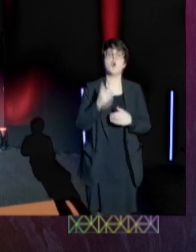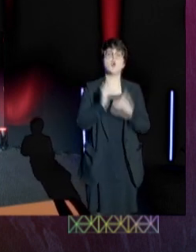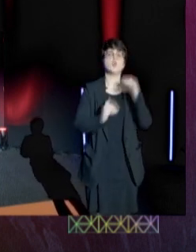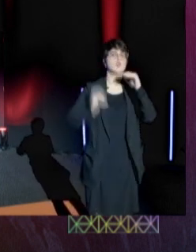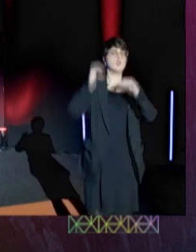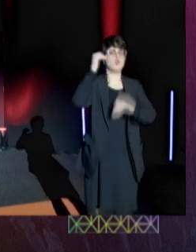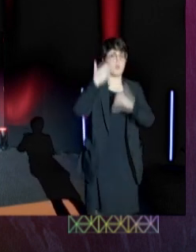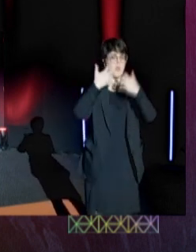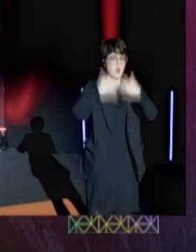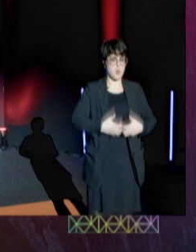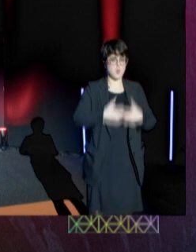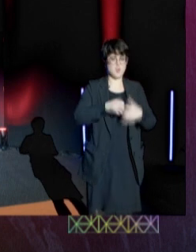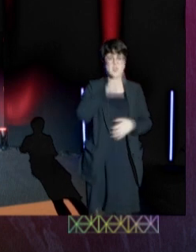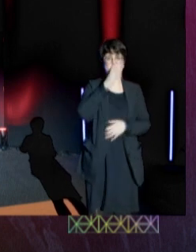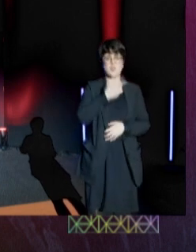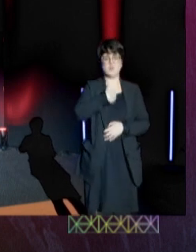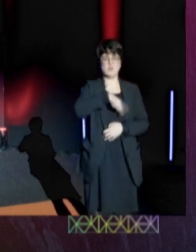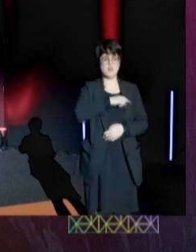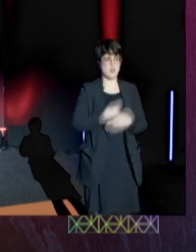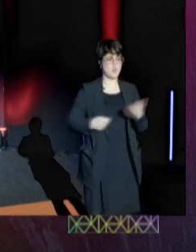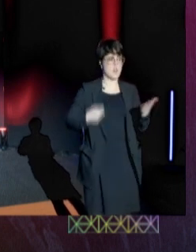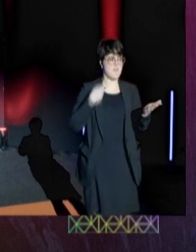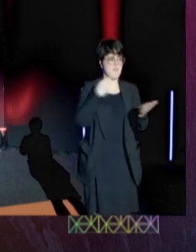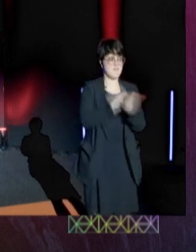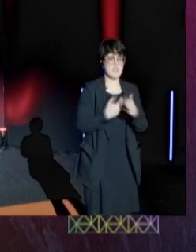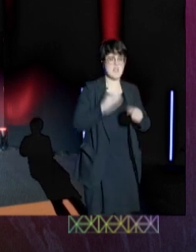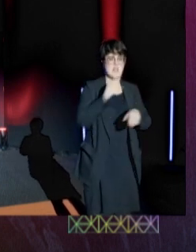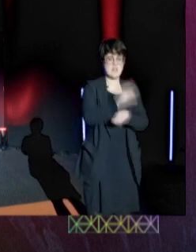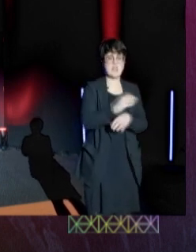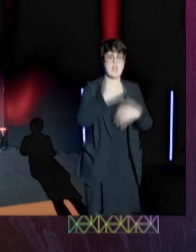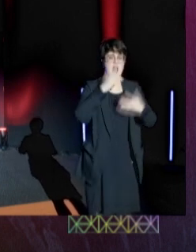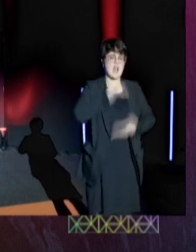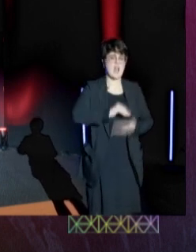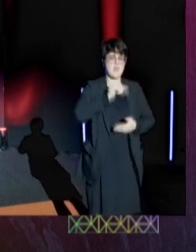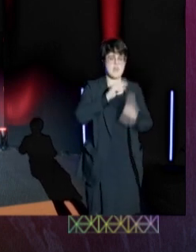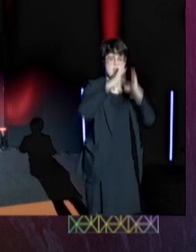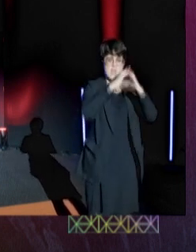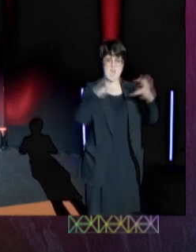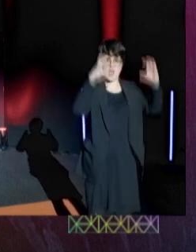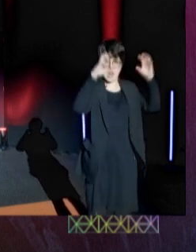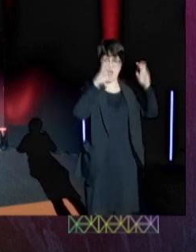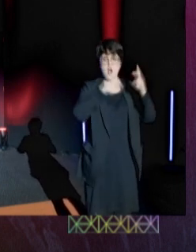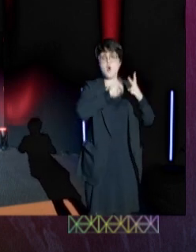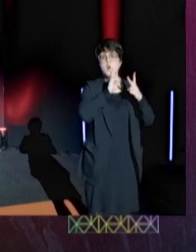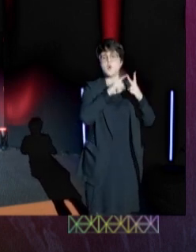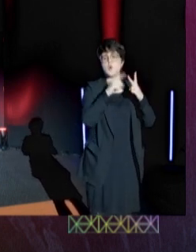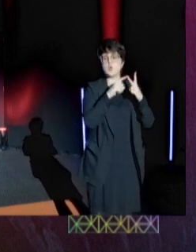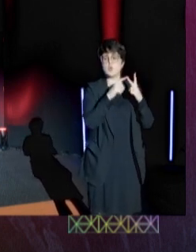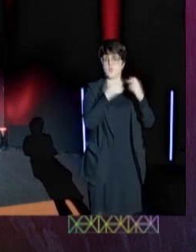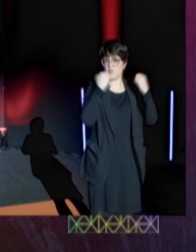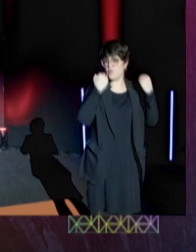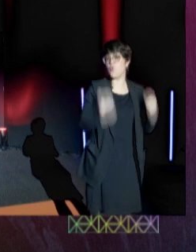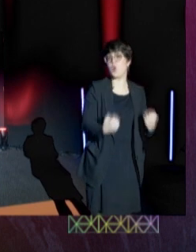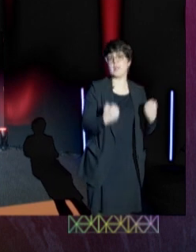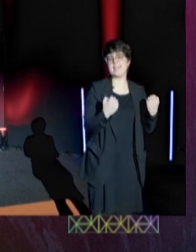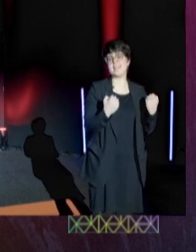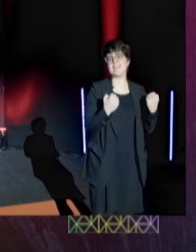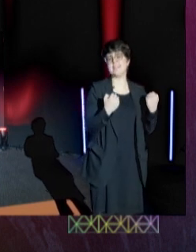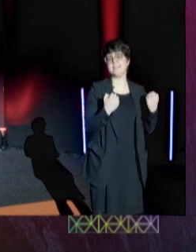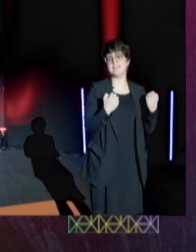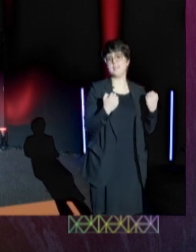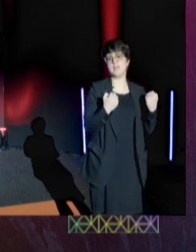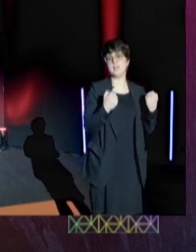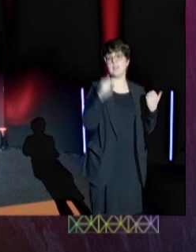queremos invertir eh También en tener capacidad de Cloud capacidad de de nube potente eh Y